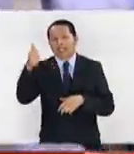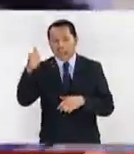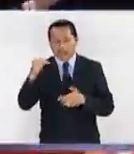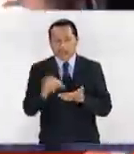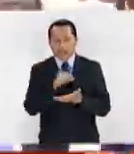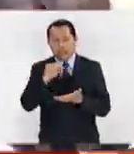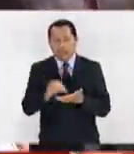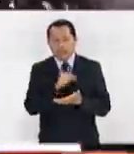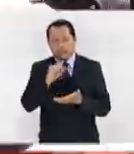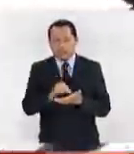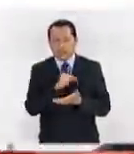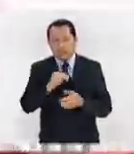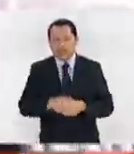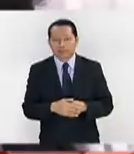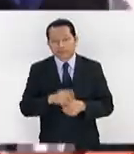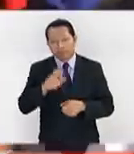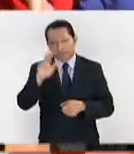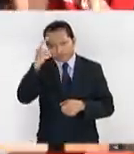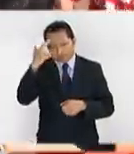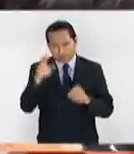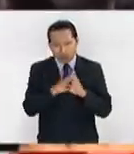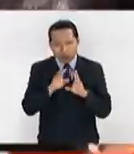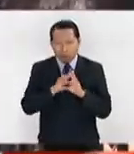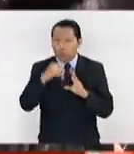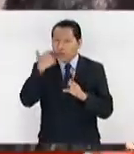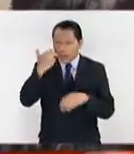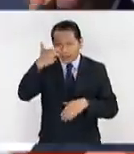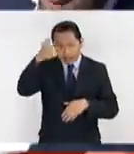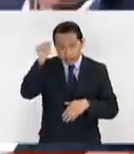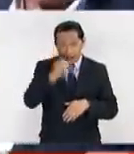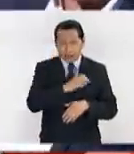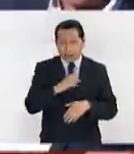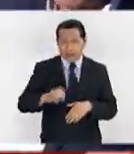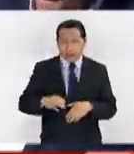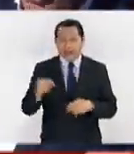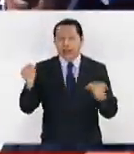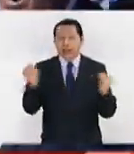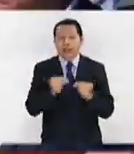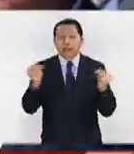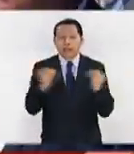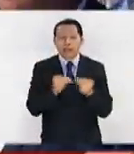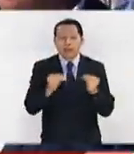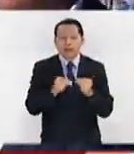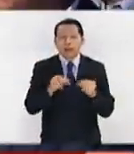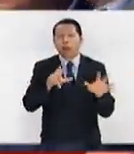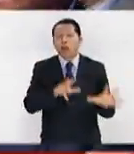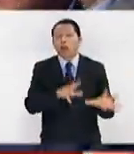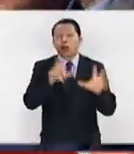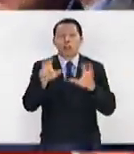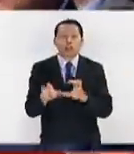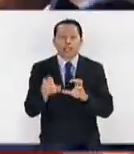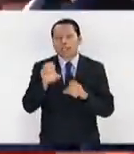20.876 firmas. Les recuerdo que para obtener la candidatura deben recaudar más de